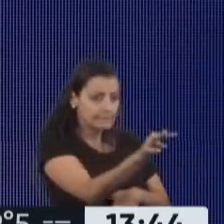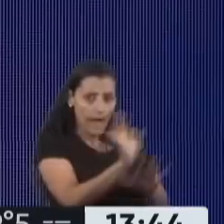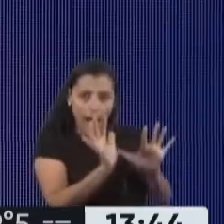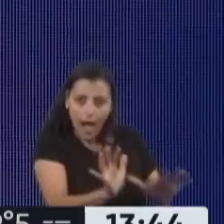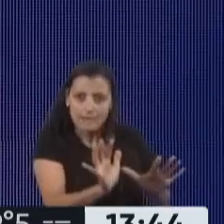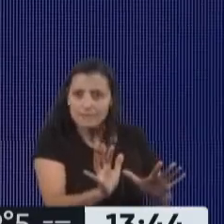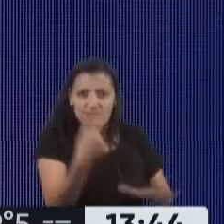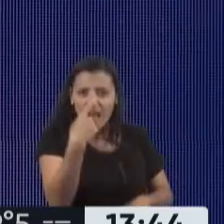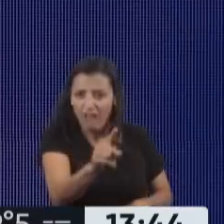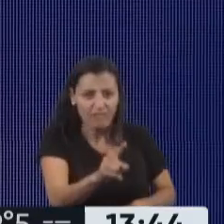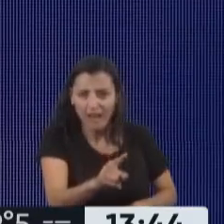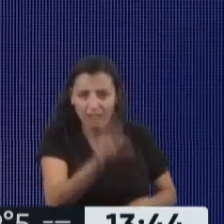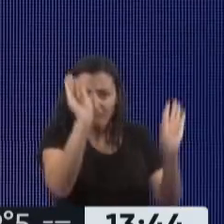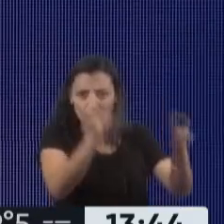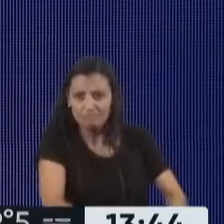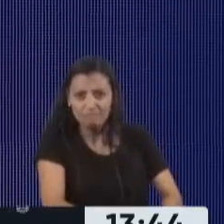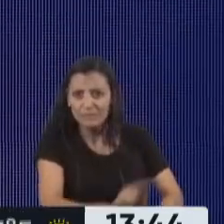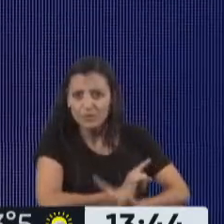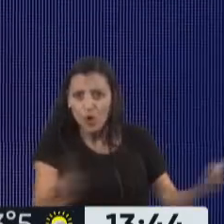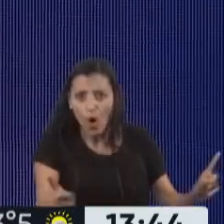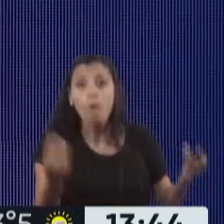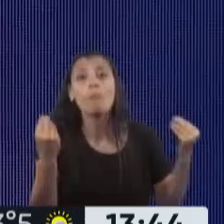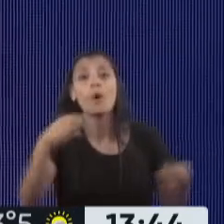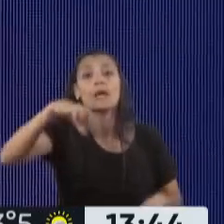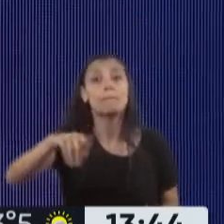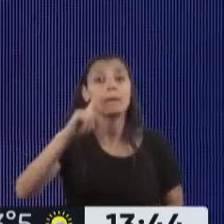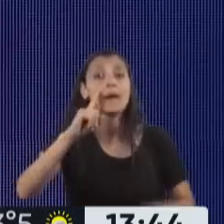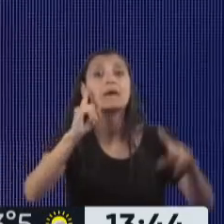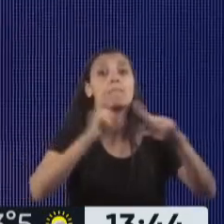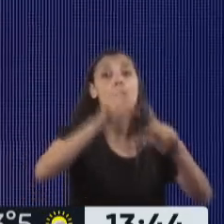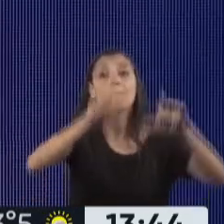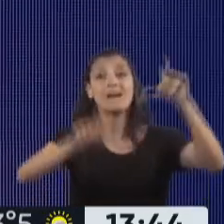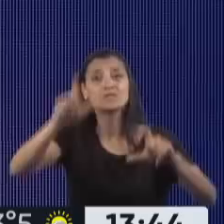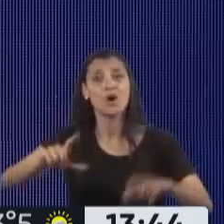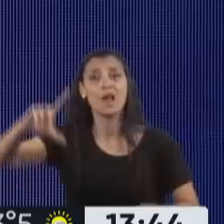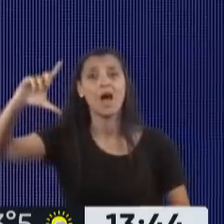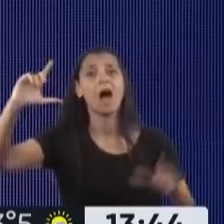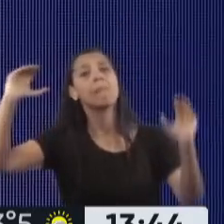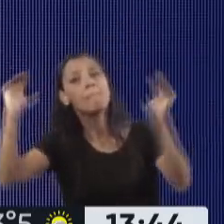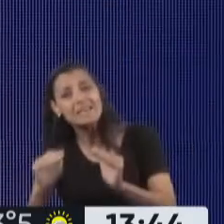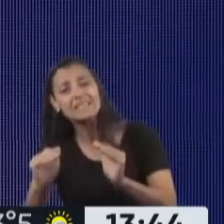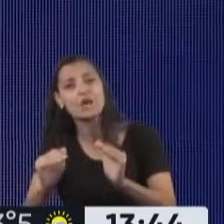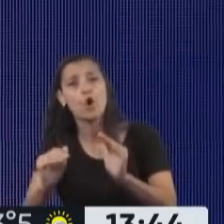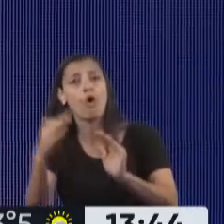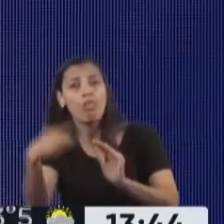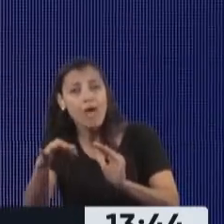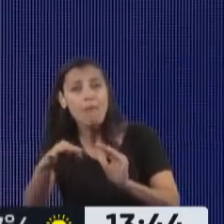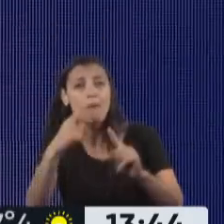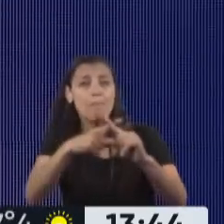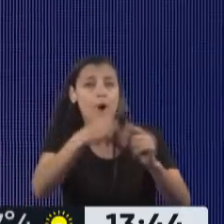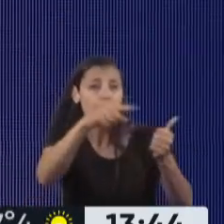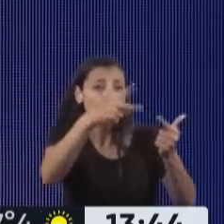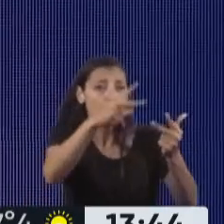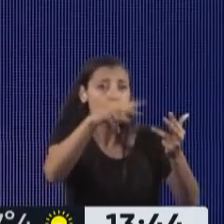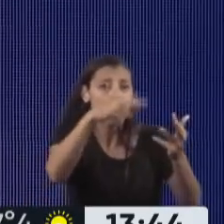era pésimo porque el PBI per cápita era más chico, sino que además implicaba una